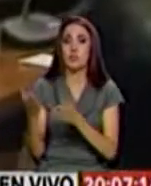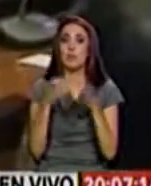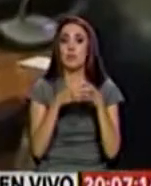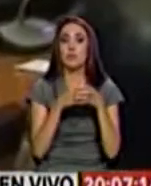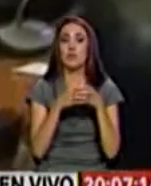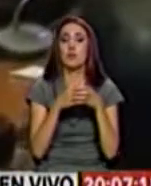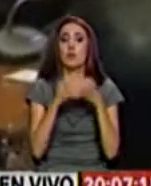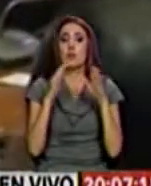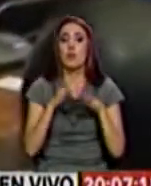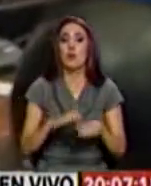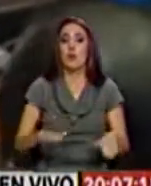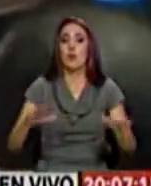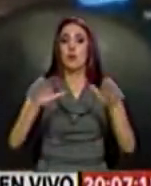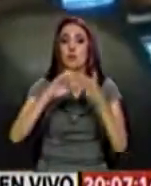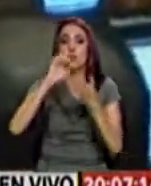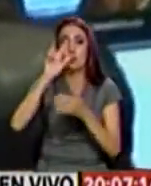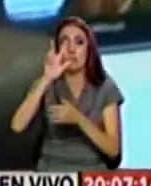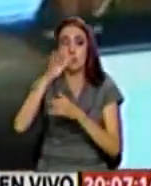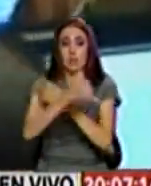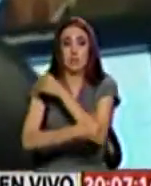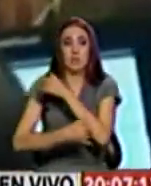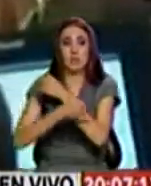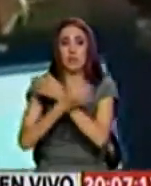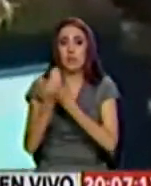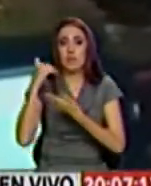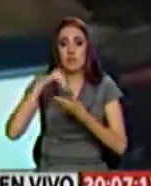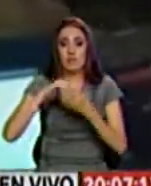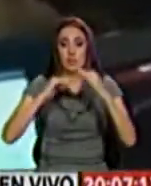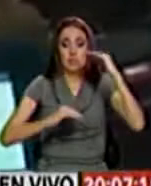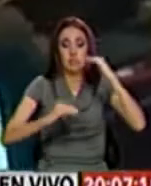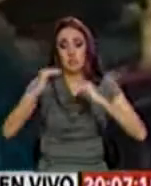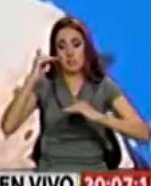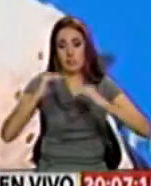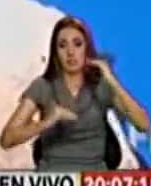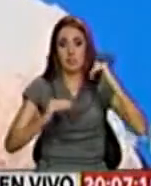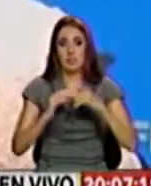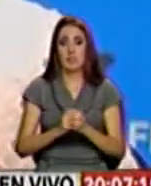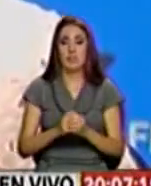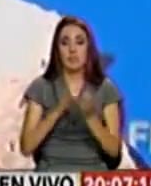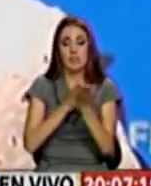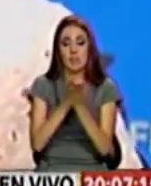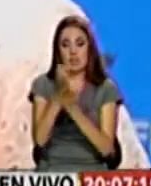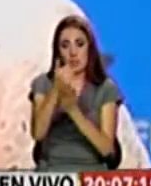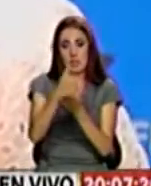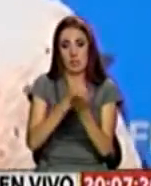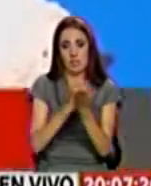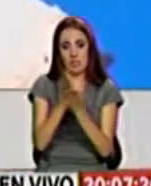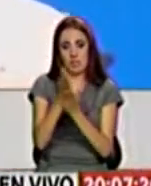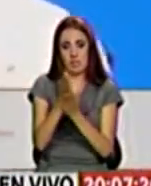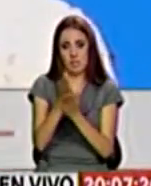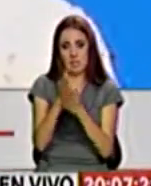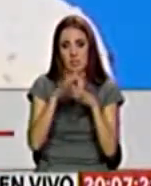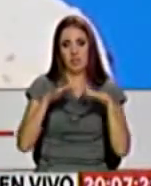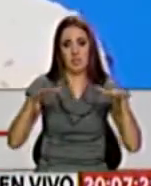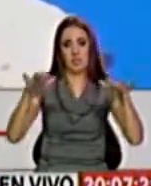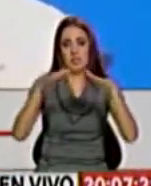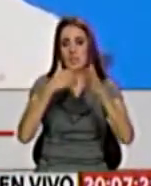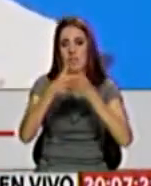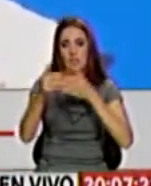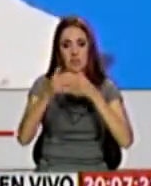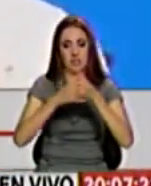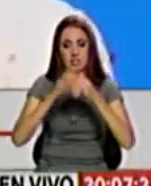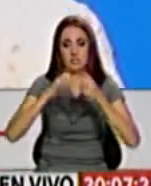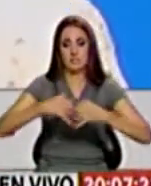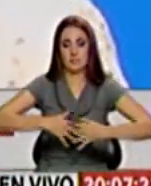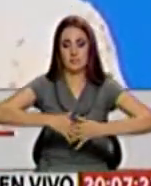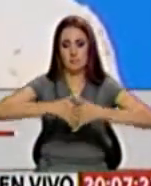bancada de la Revolución Ciudadana es un intento de desestabilización. A través de cualquier situación se quiere generar el caos,